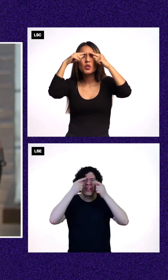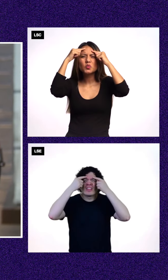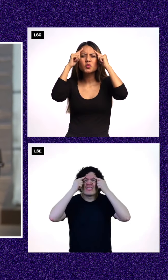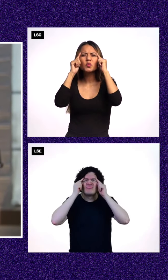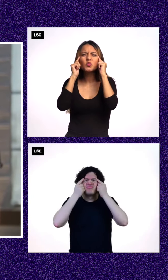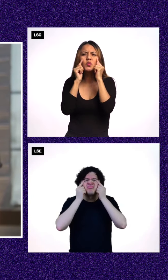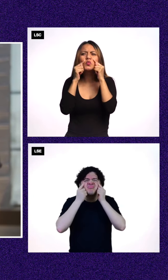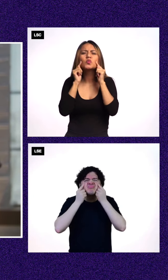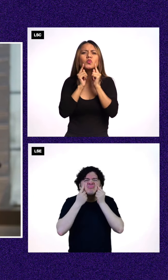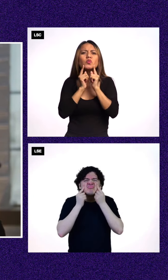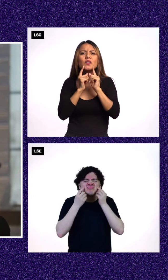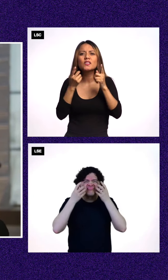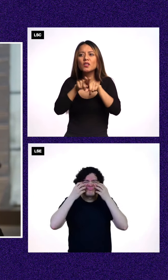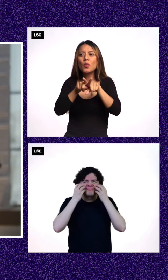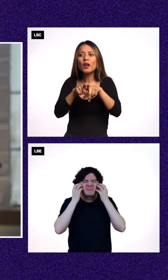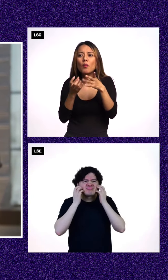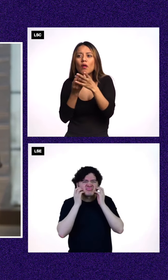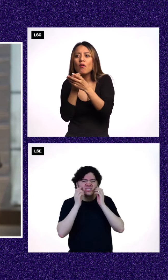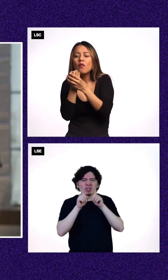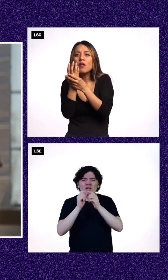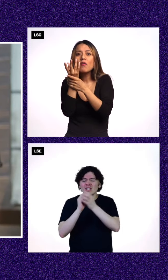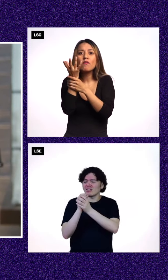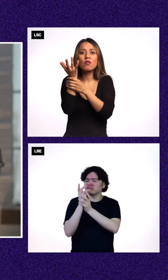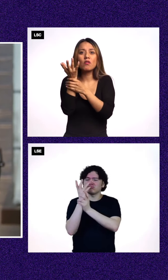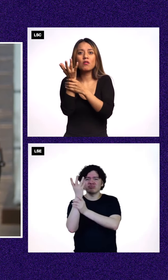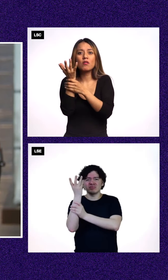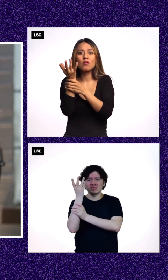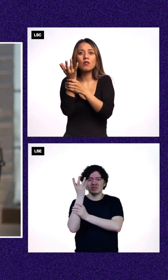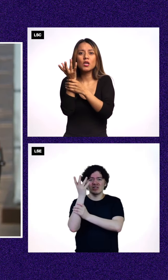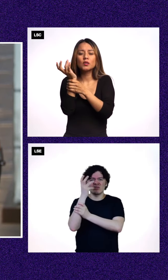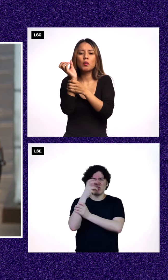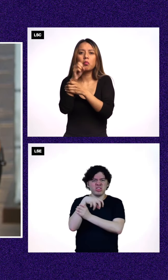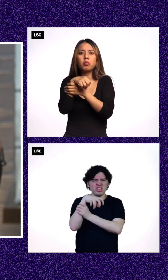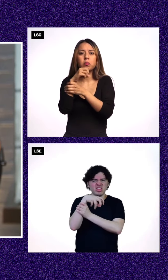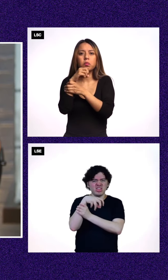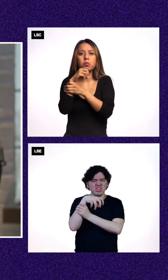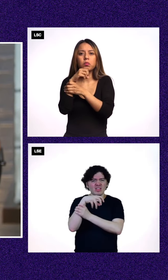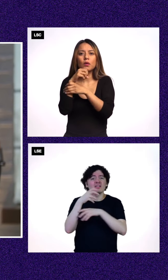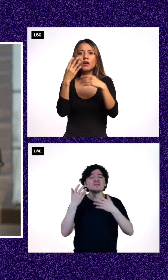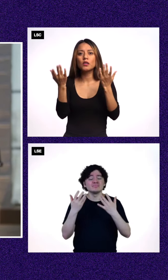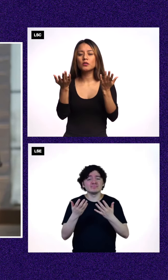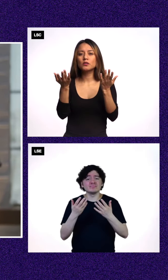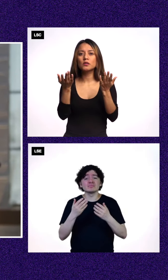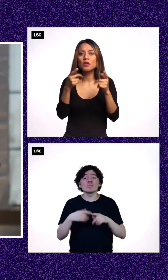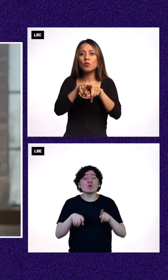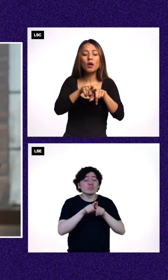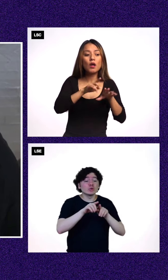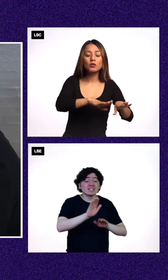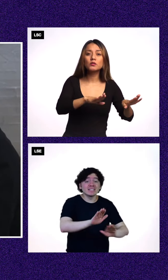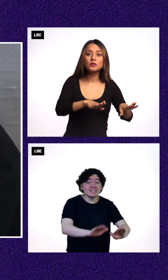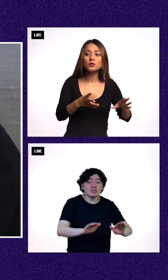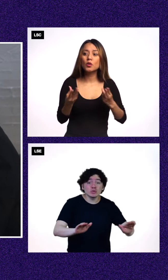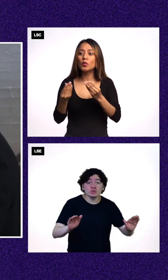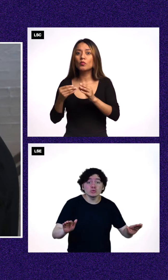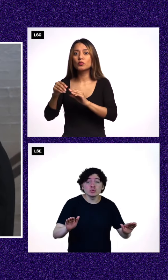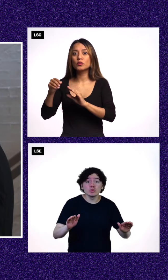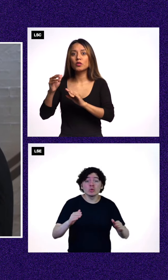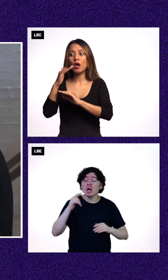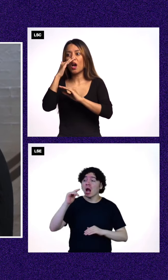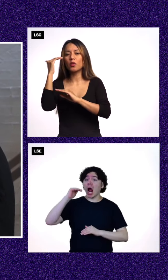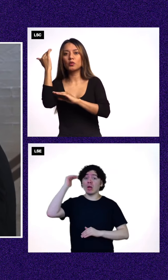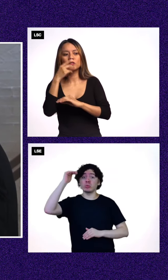a menudo los niños que se marchitan por dentro a causa de algunas de las cosas que se declaran sobre ellos y la